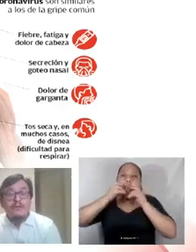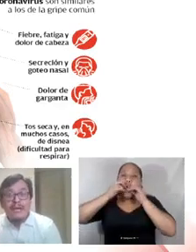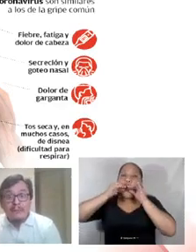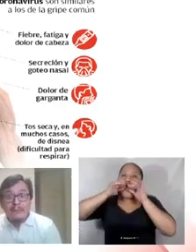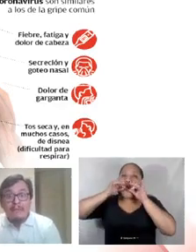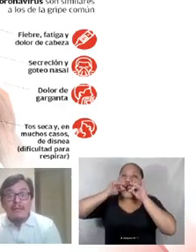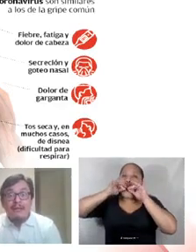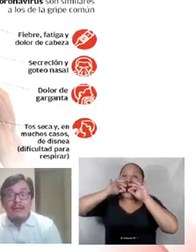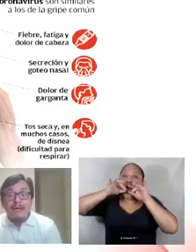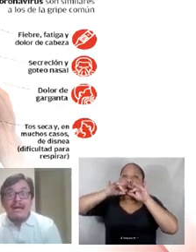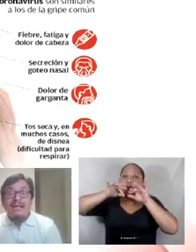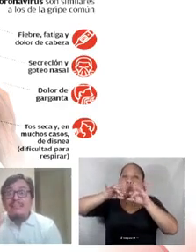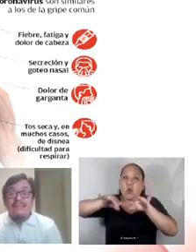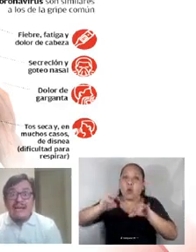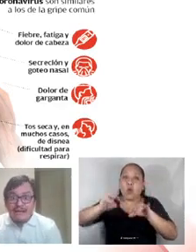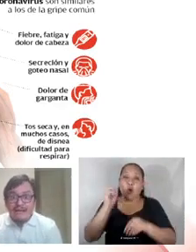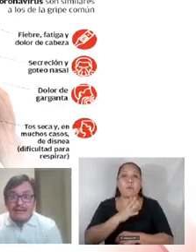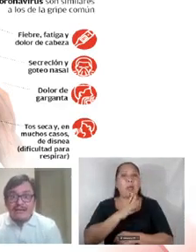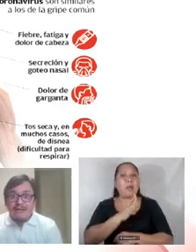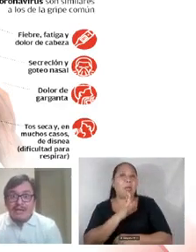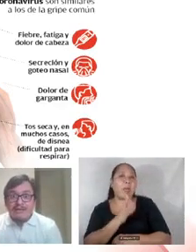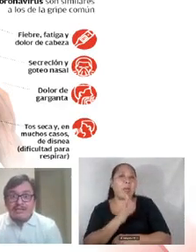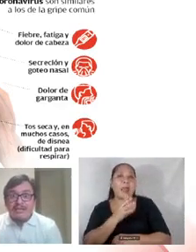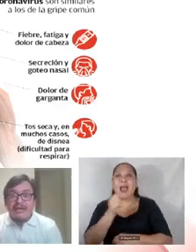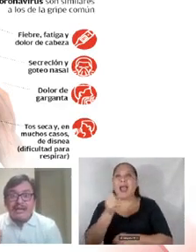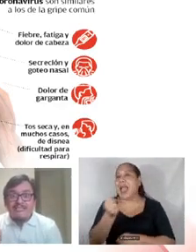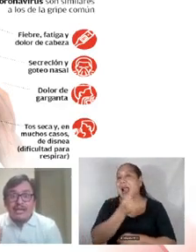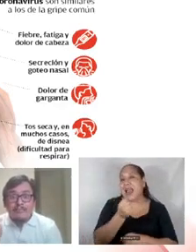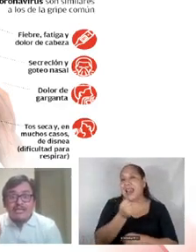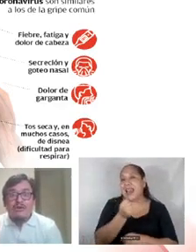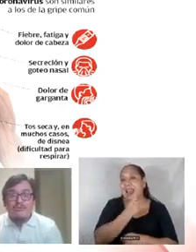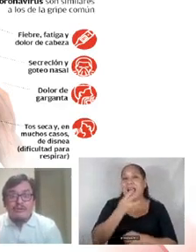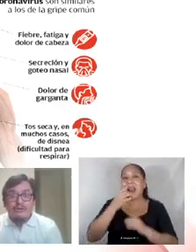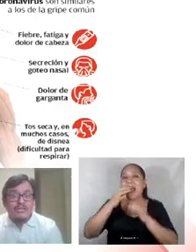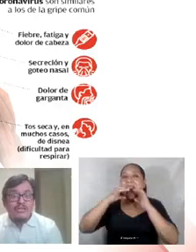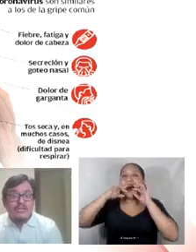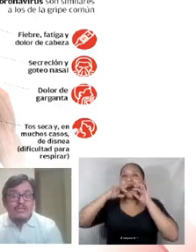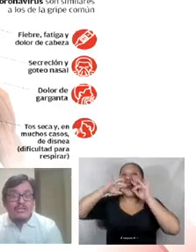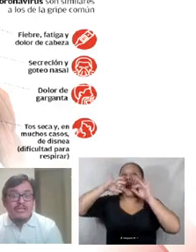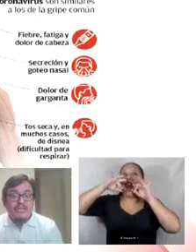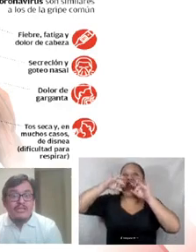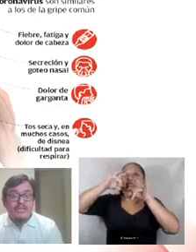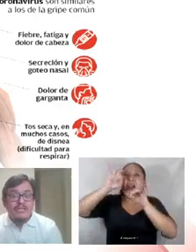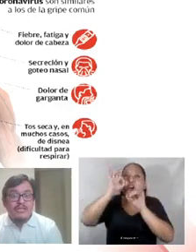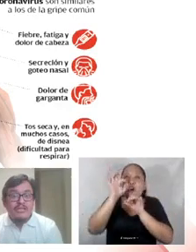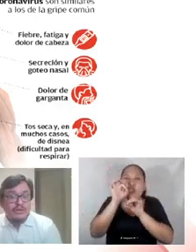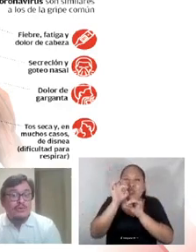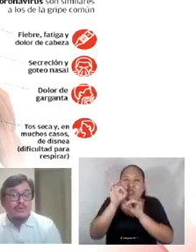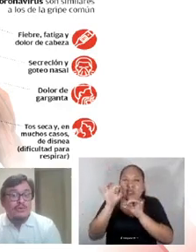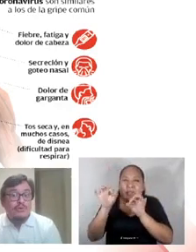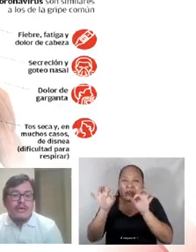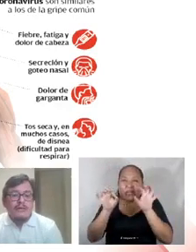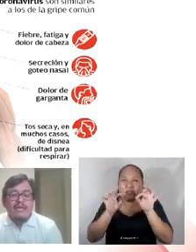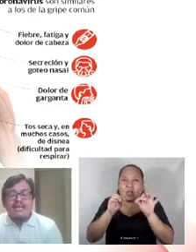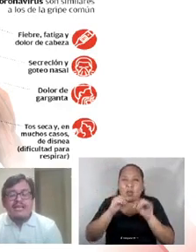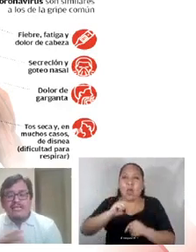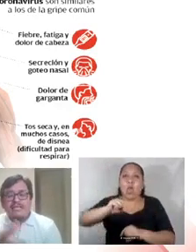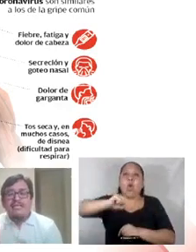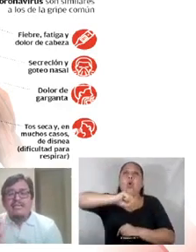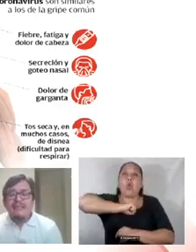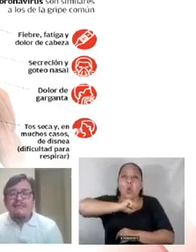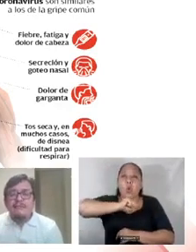e inclusive al hablar, al cantar. ¿Ya? Tienen casi el mismo efecto de toser o de